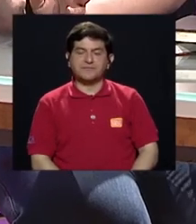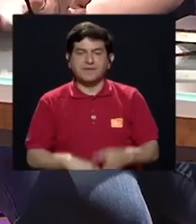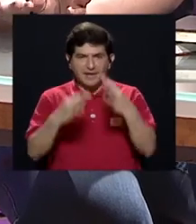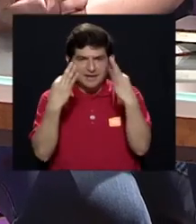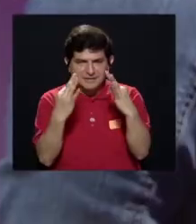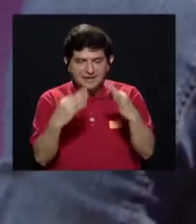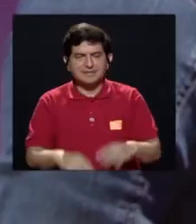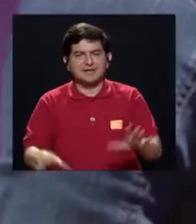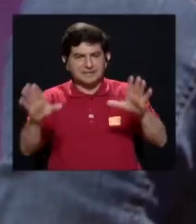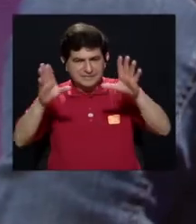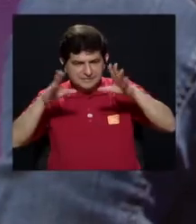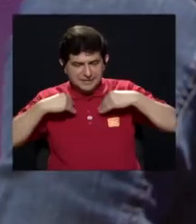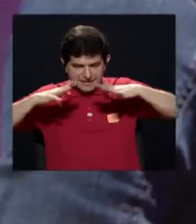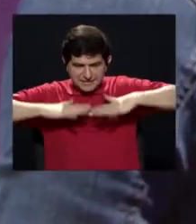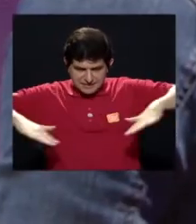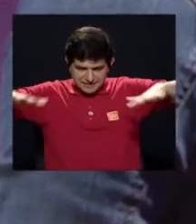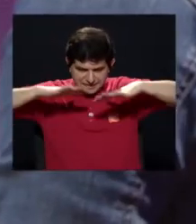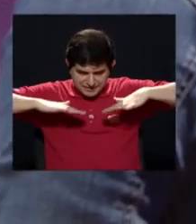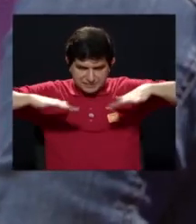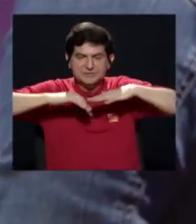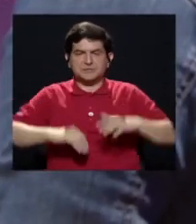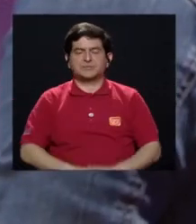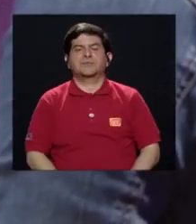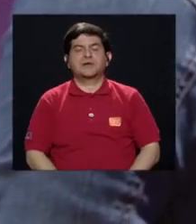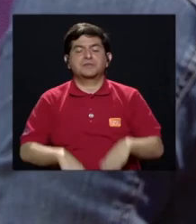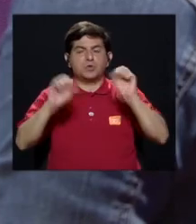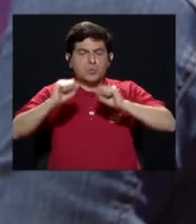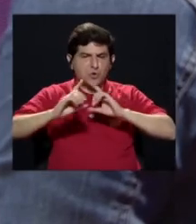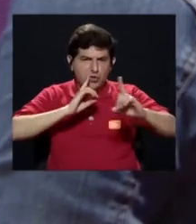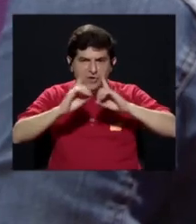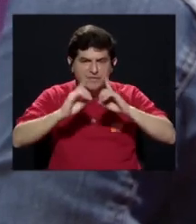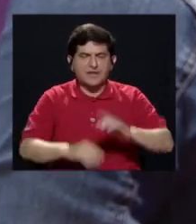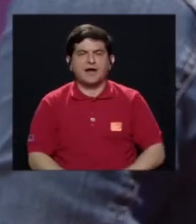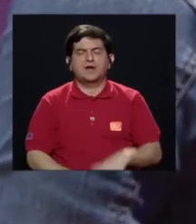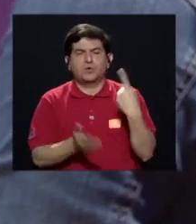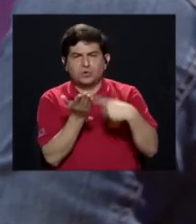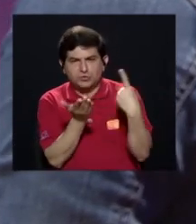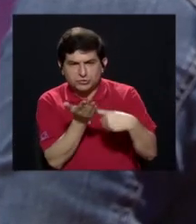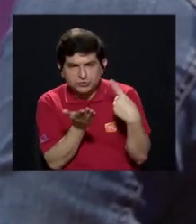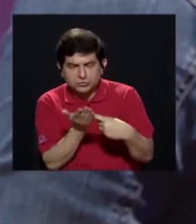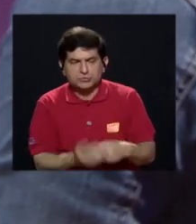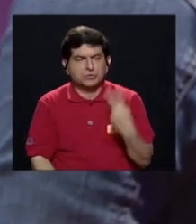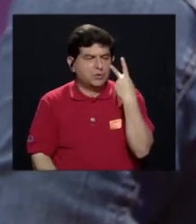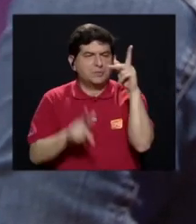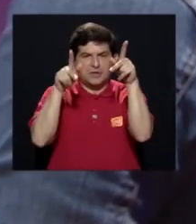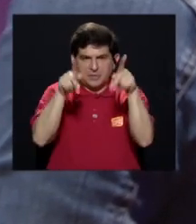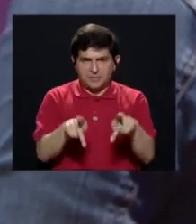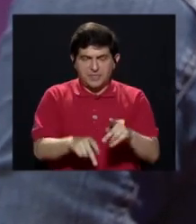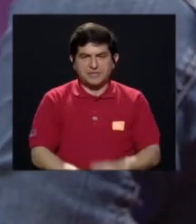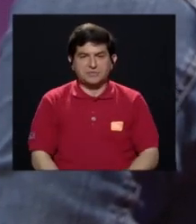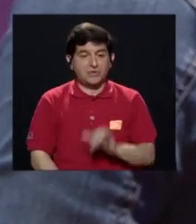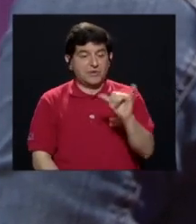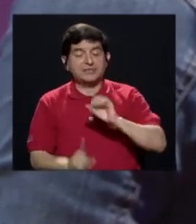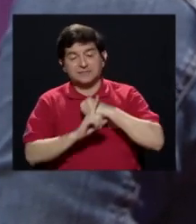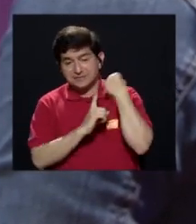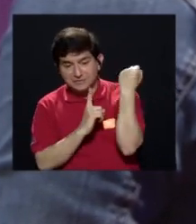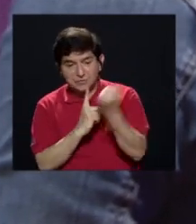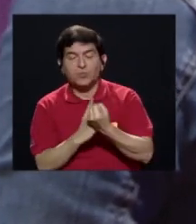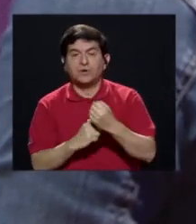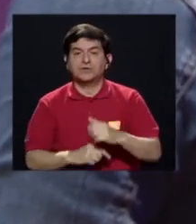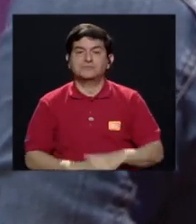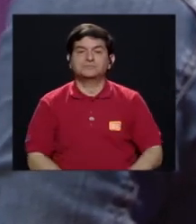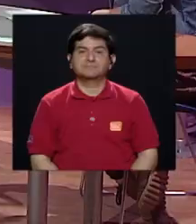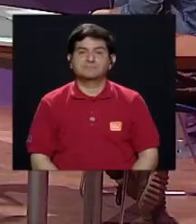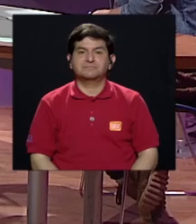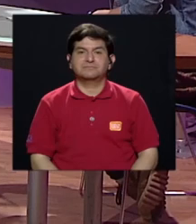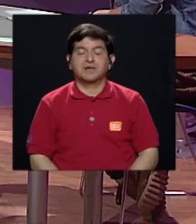Apropiarnos de espacios como estos, generar diálogo, generar discusiones, ver que hay gente que vive lo mismo, ¿verdad?